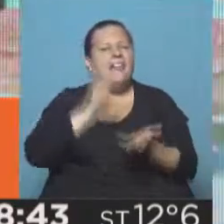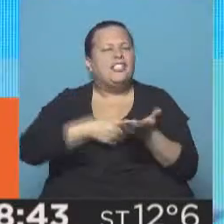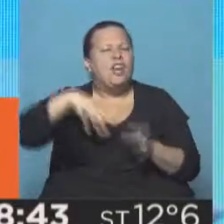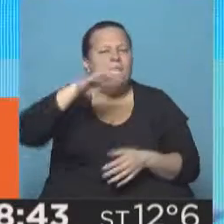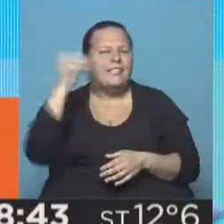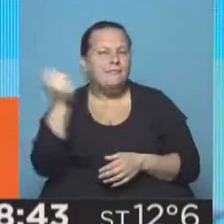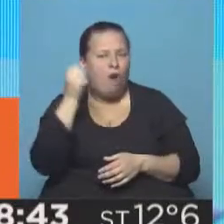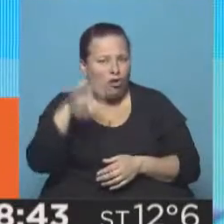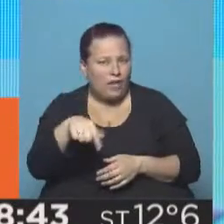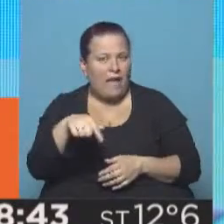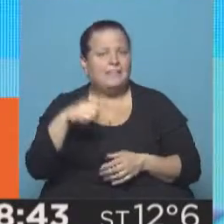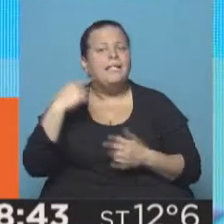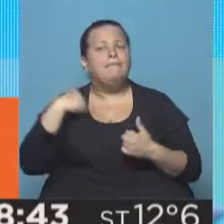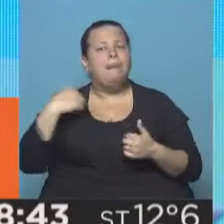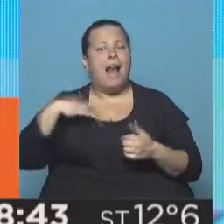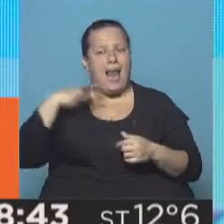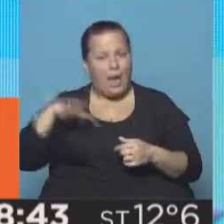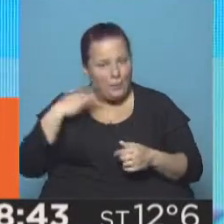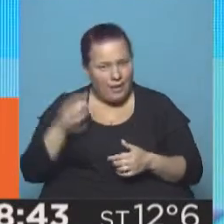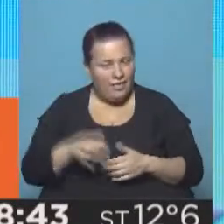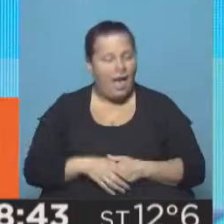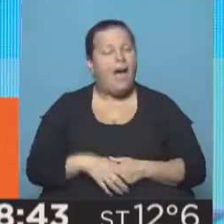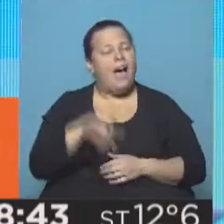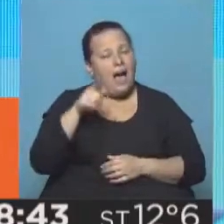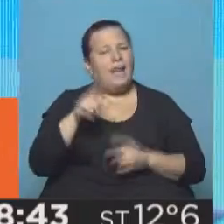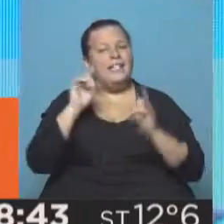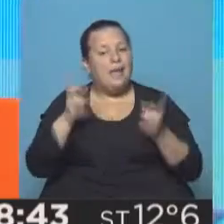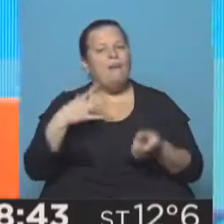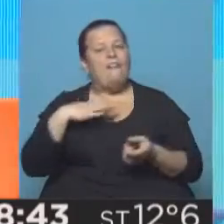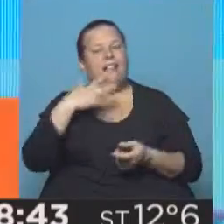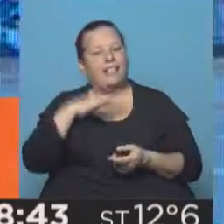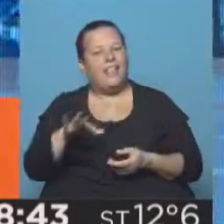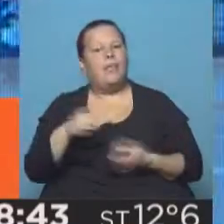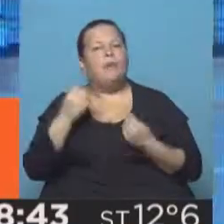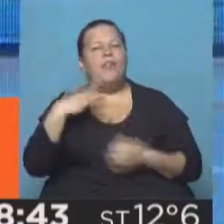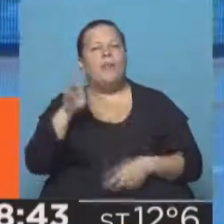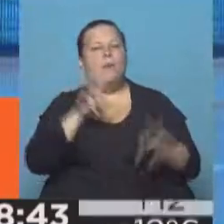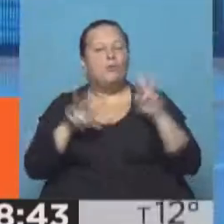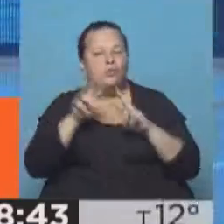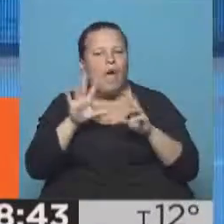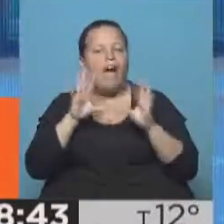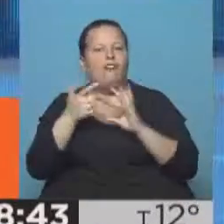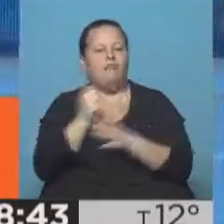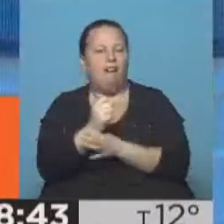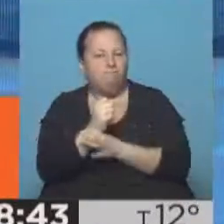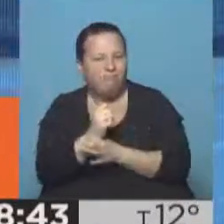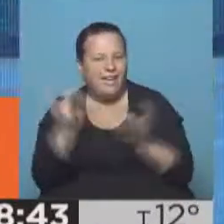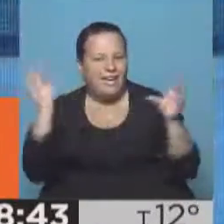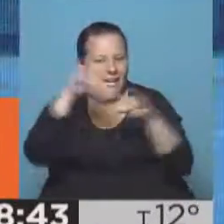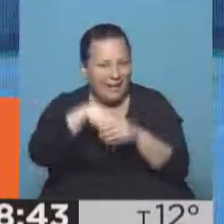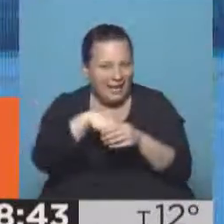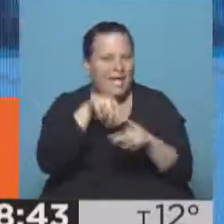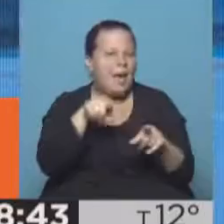más importantes que afectan nuestra vida, ahí también entenderíamos por qué hay que buscar perfiles de idoneidad para los